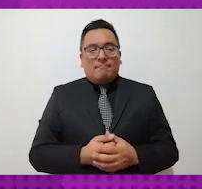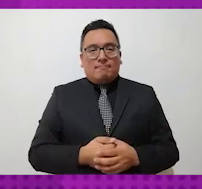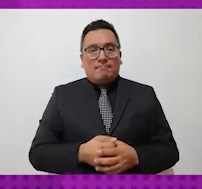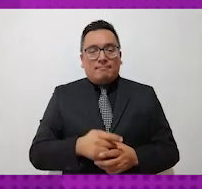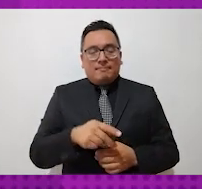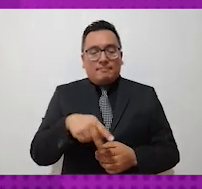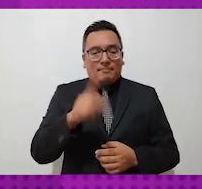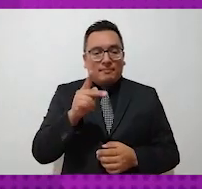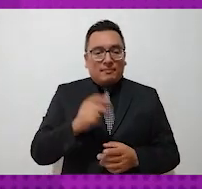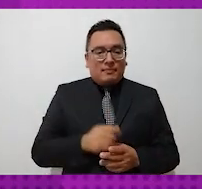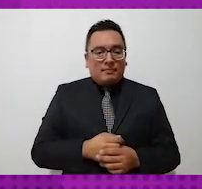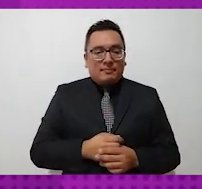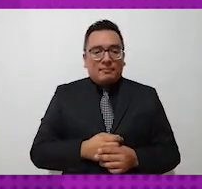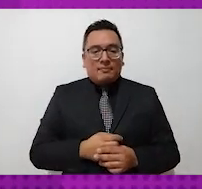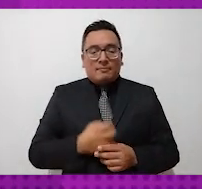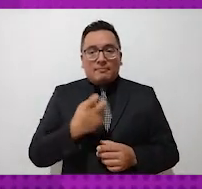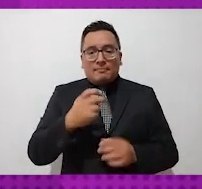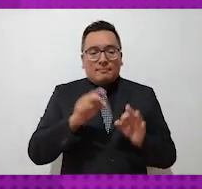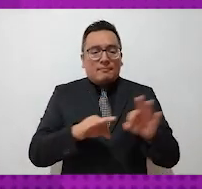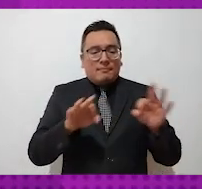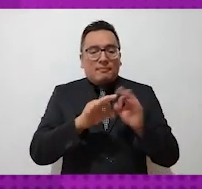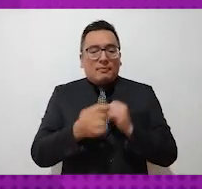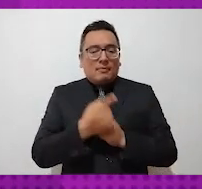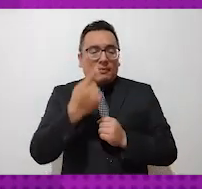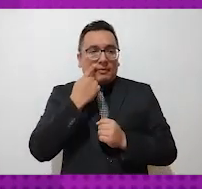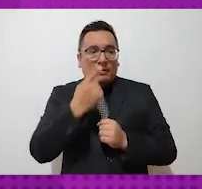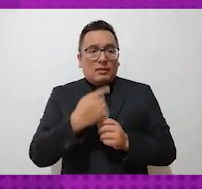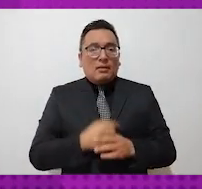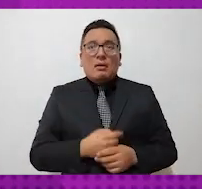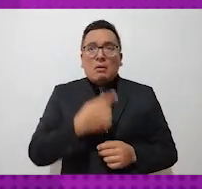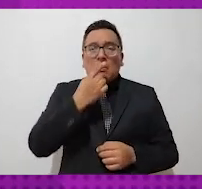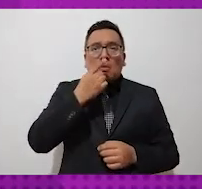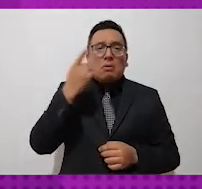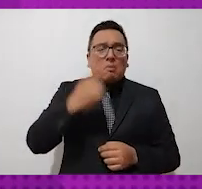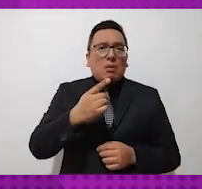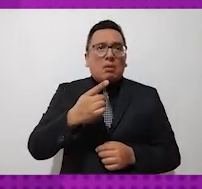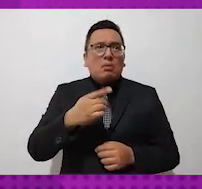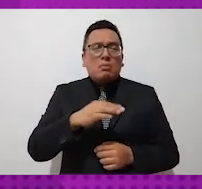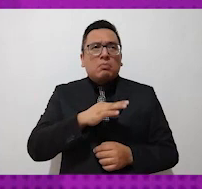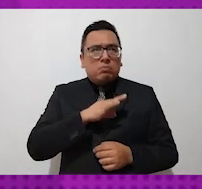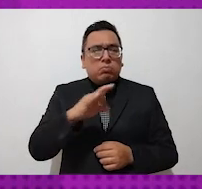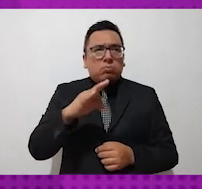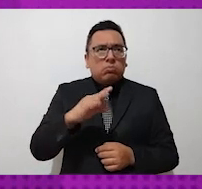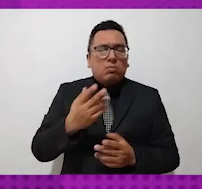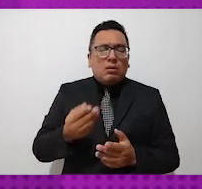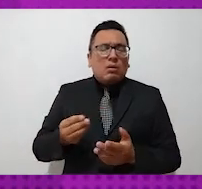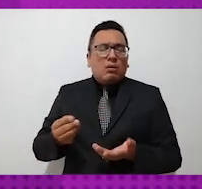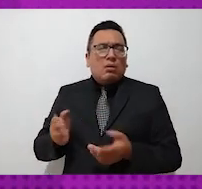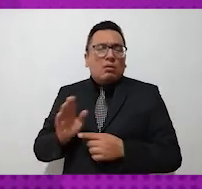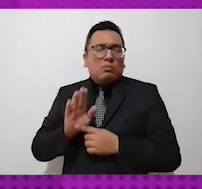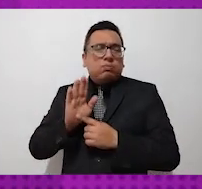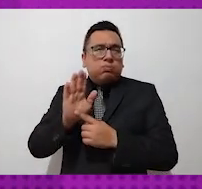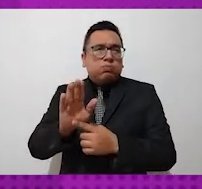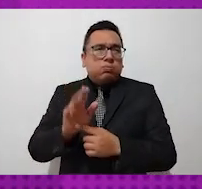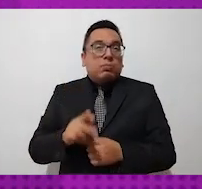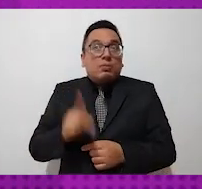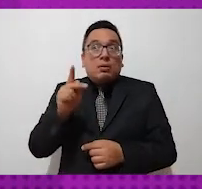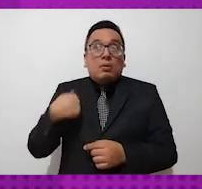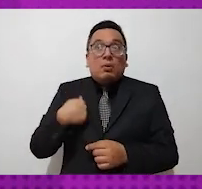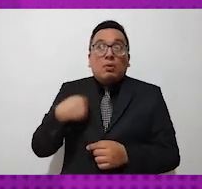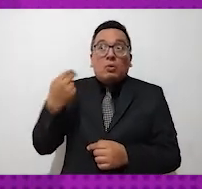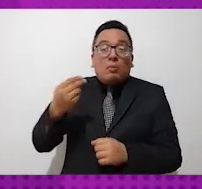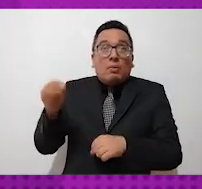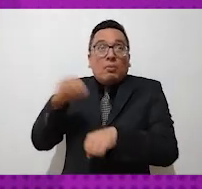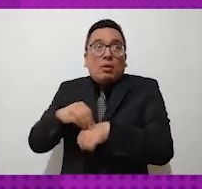ese sentido pues hay una buena noticia porque realmente las denuncias se pueden presentar en determinado momento sin que se